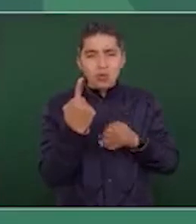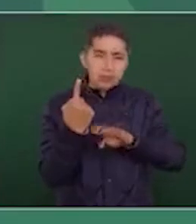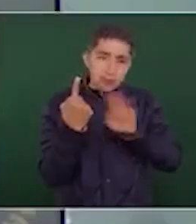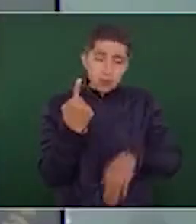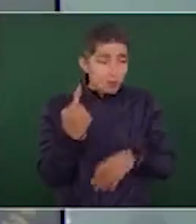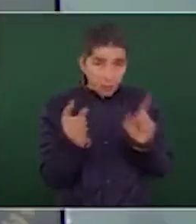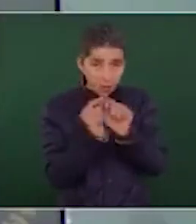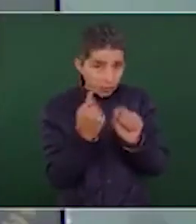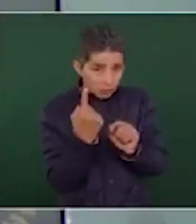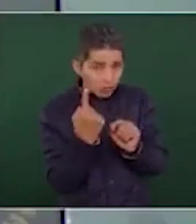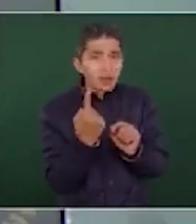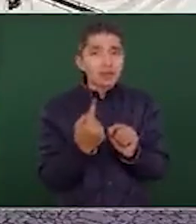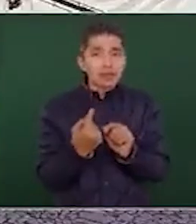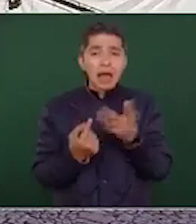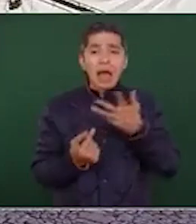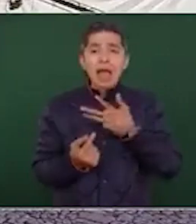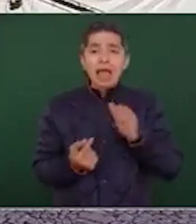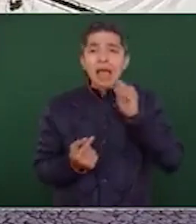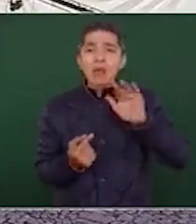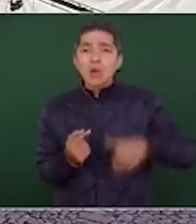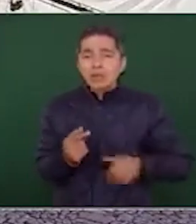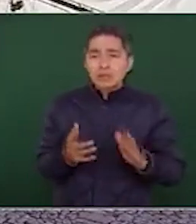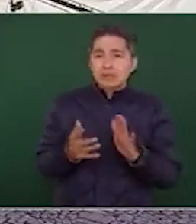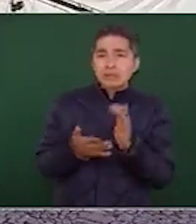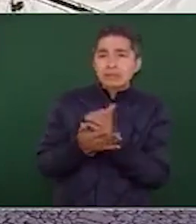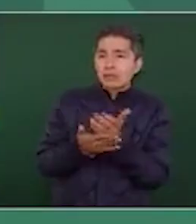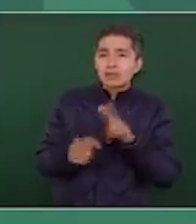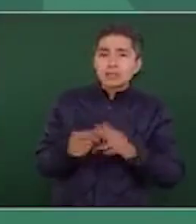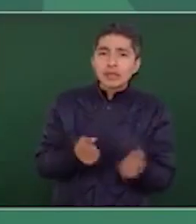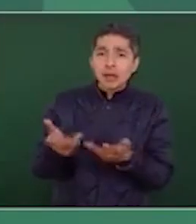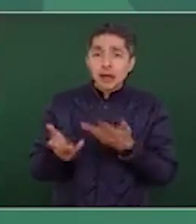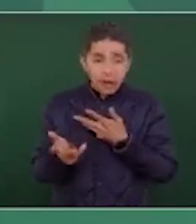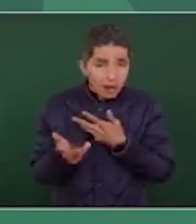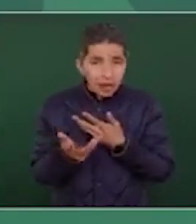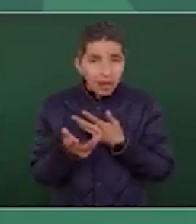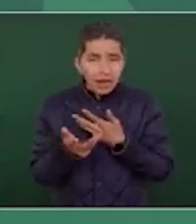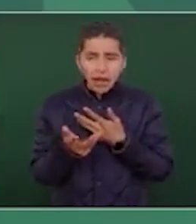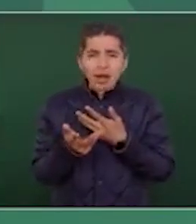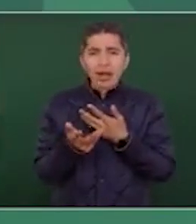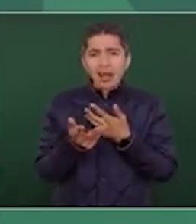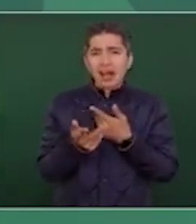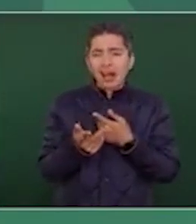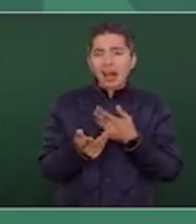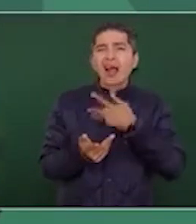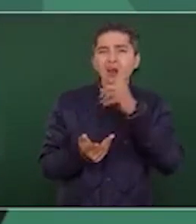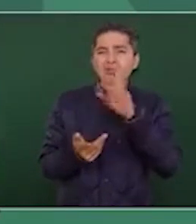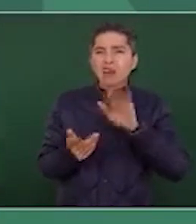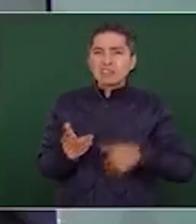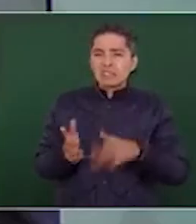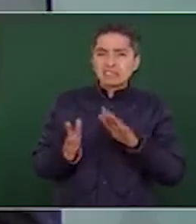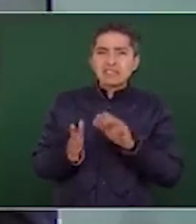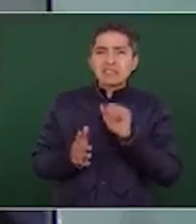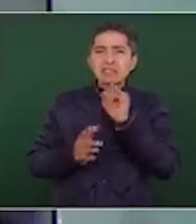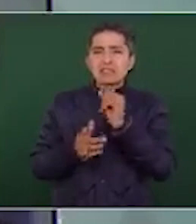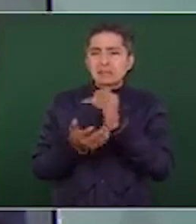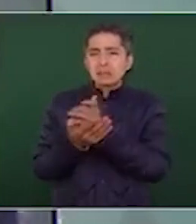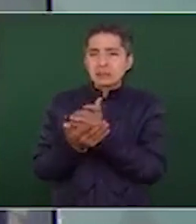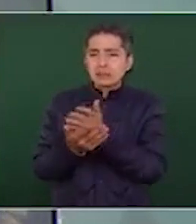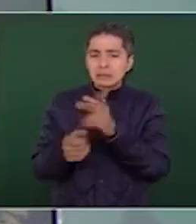Uno nada más. Sí. ¿Hay heridos? Sí, pero otro herido, al parecer,